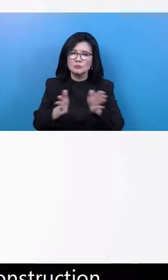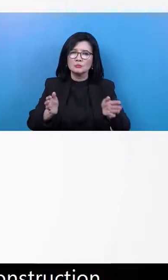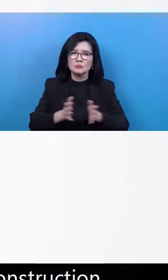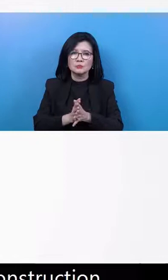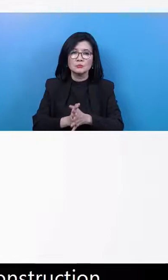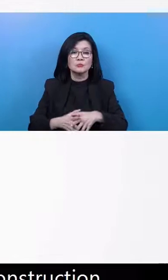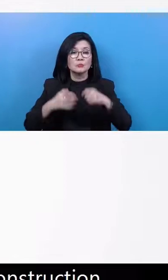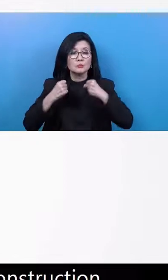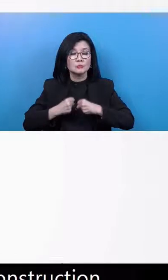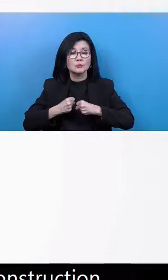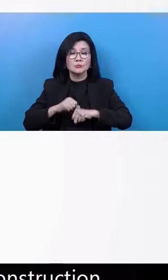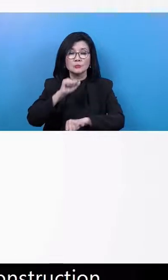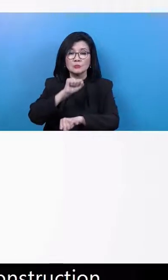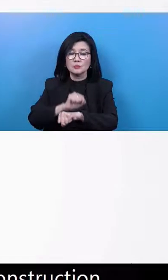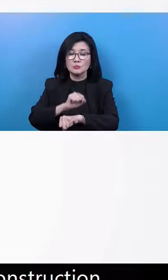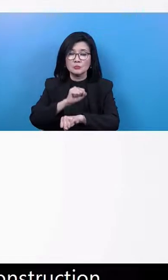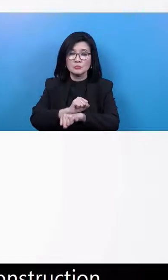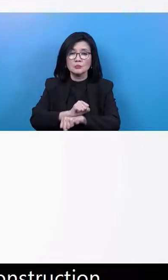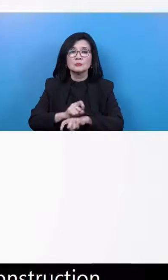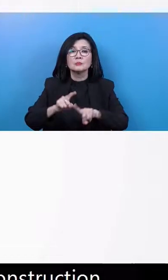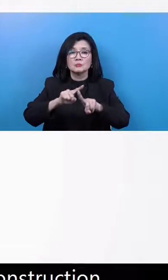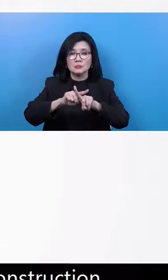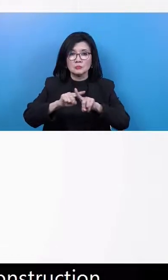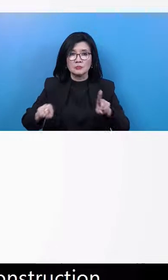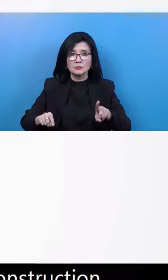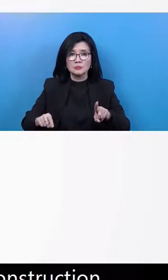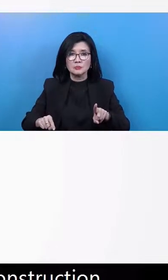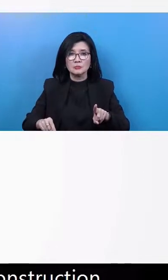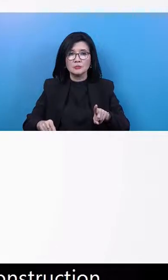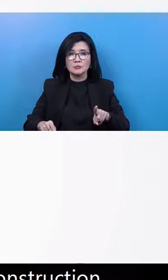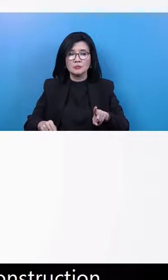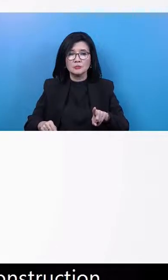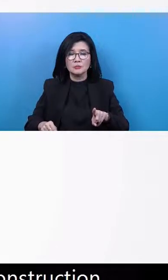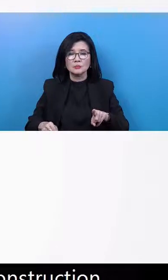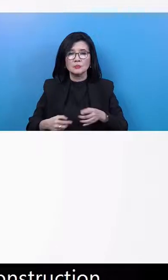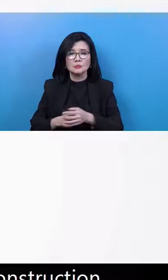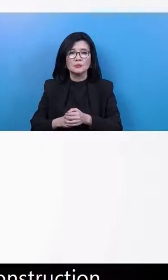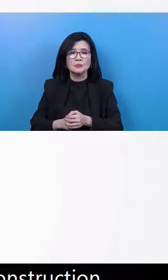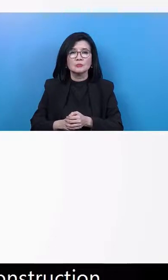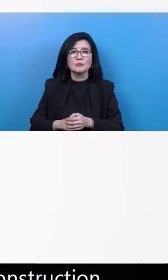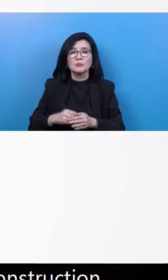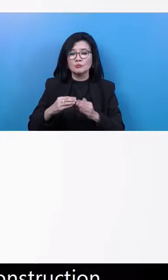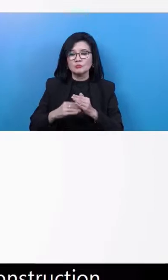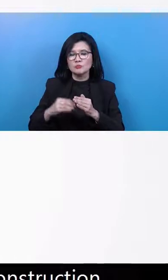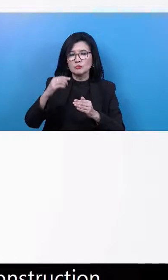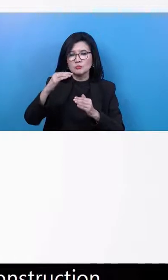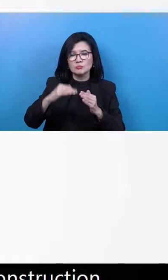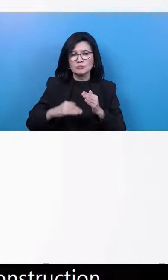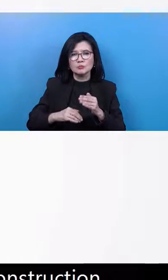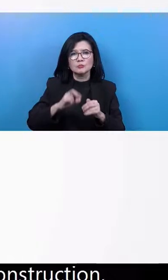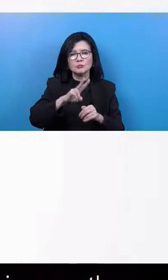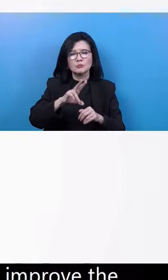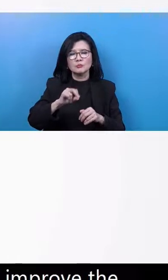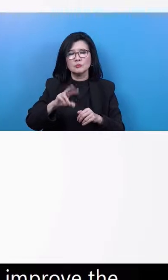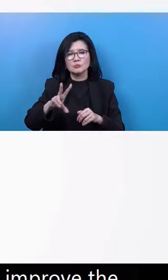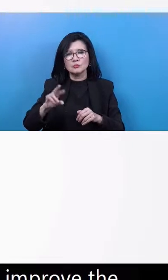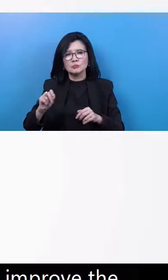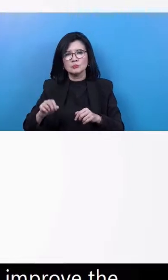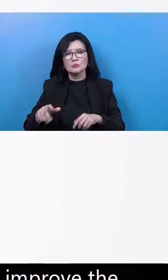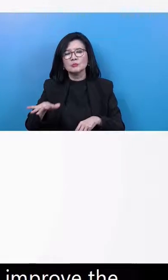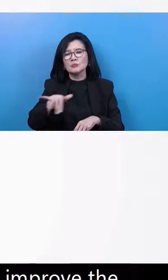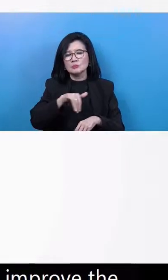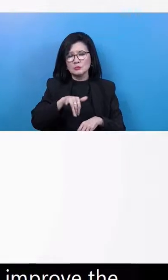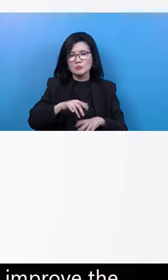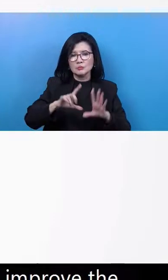año del 2020, equivalente al 7.9% del PIB, condujo a